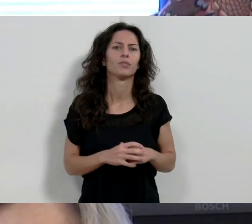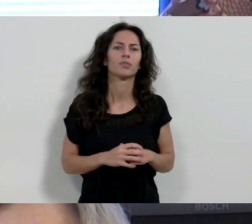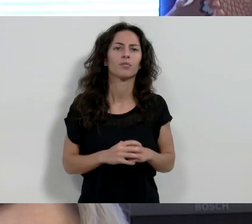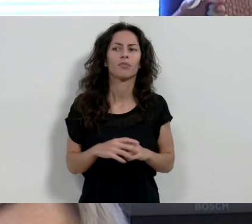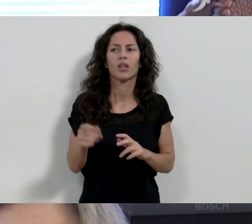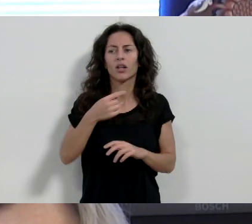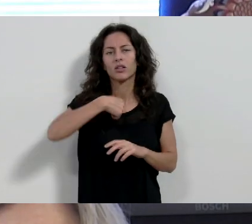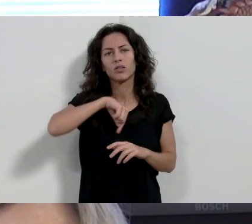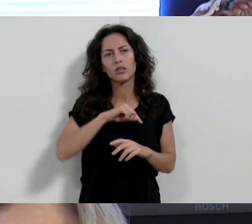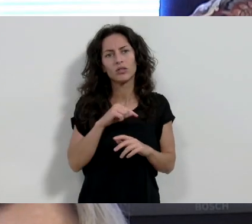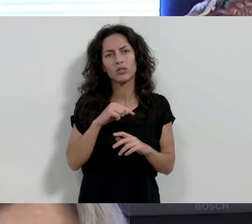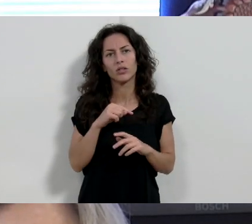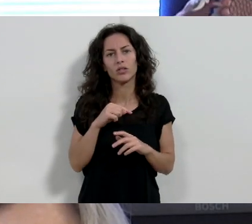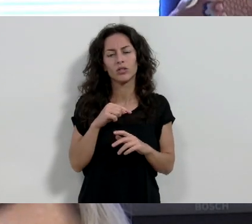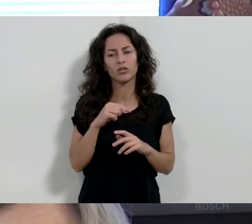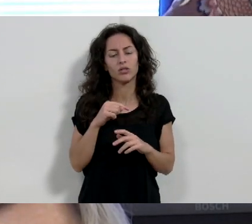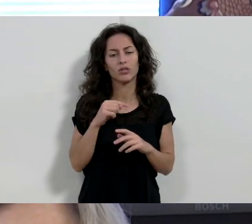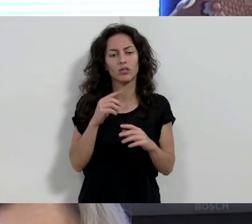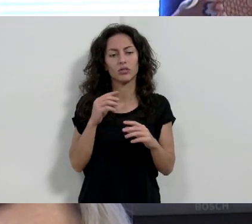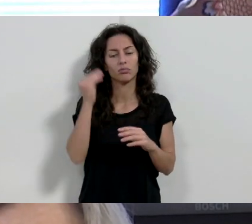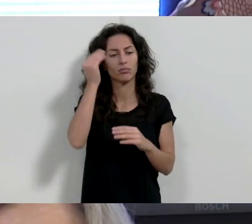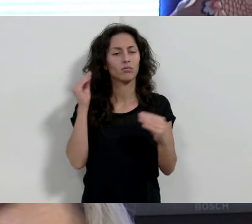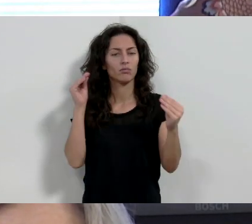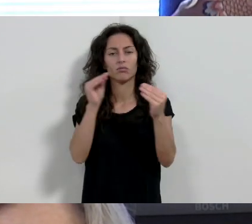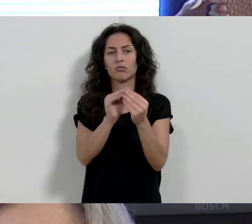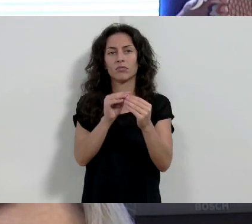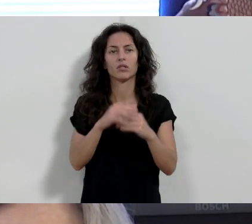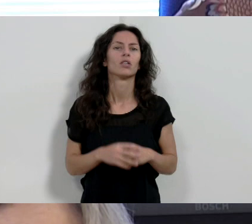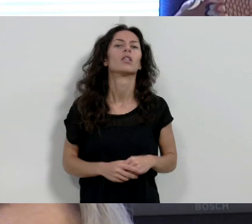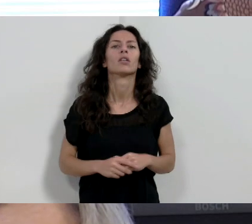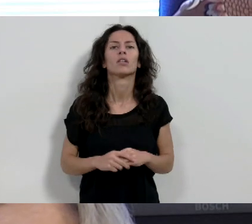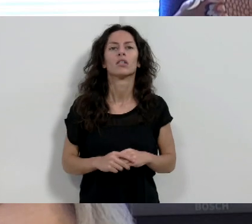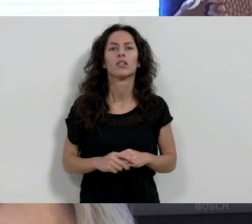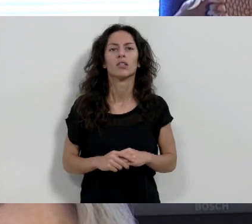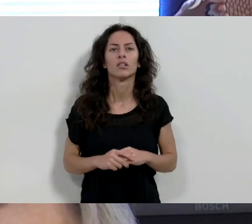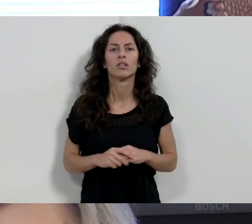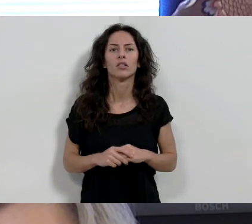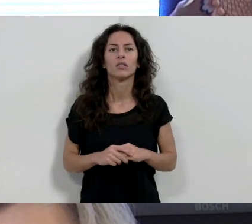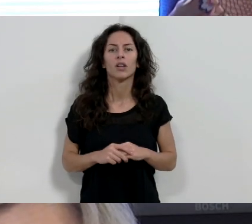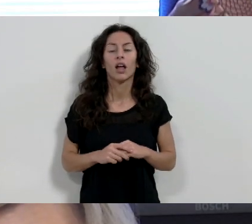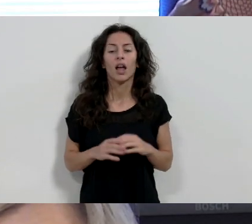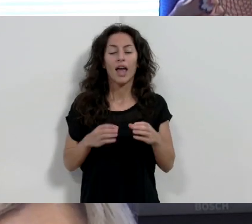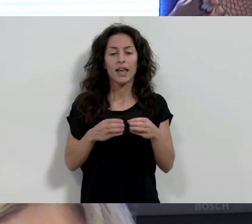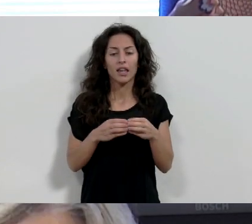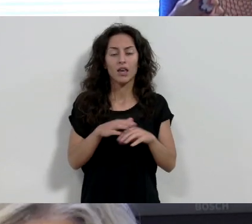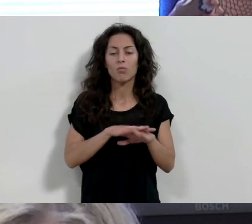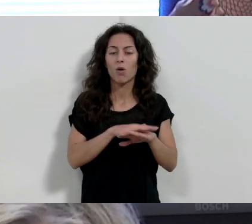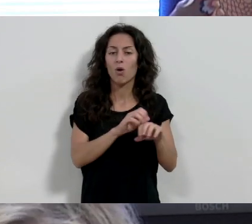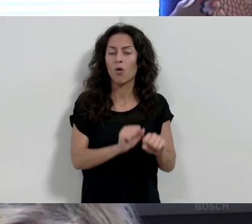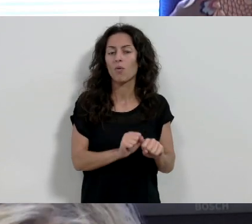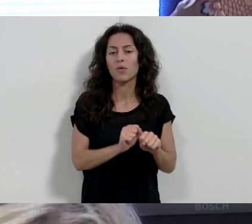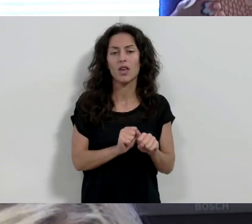con el mantra que desde inicio de mandato se viene repitiendo por parte del equipo de gobierno en cuanto a